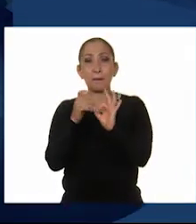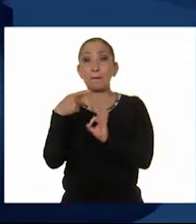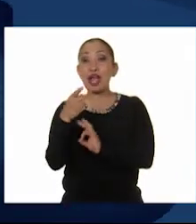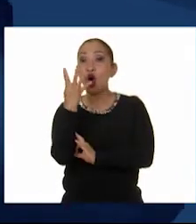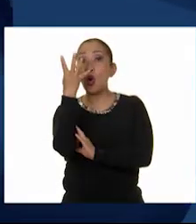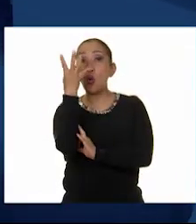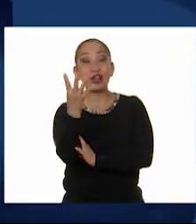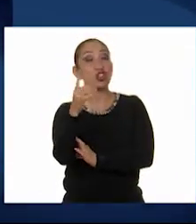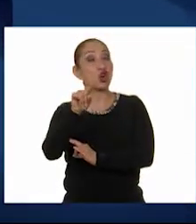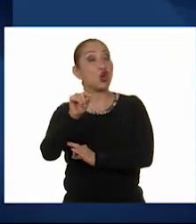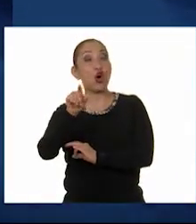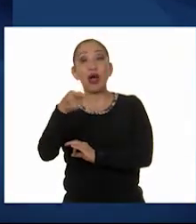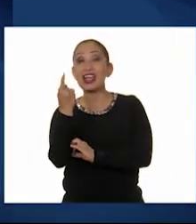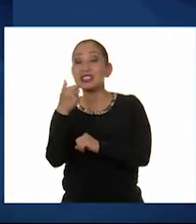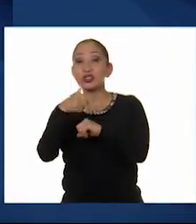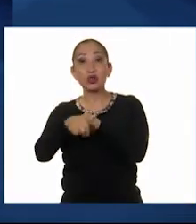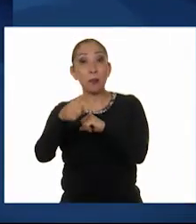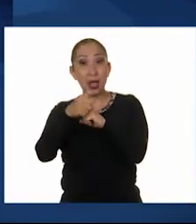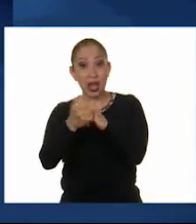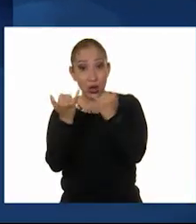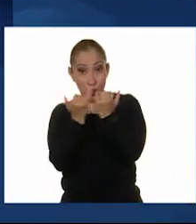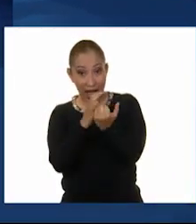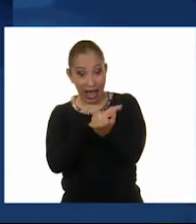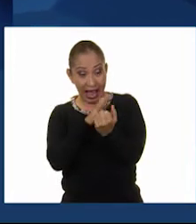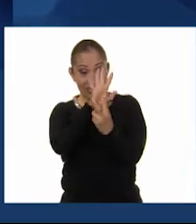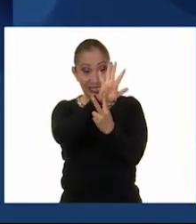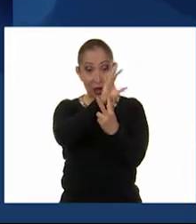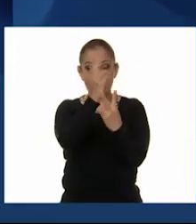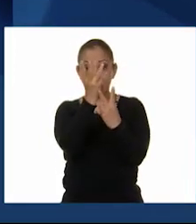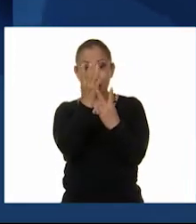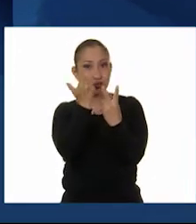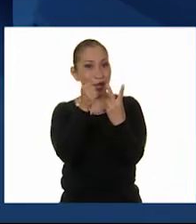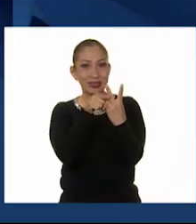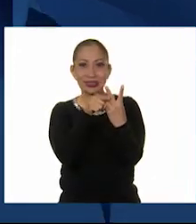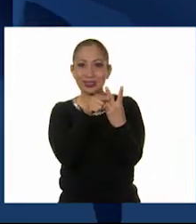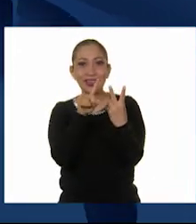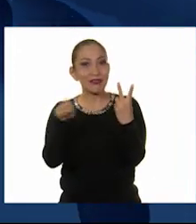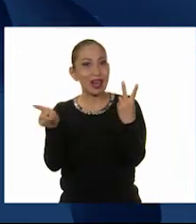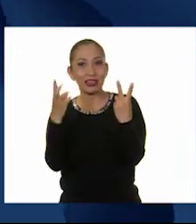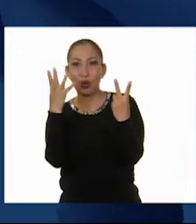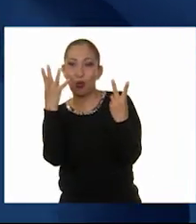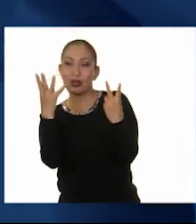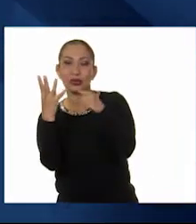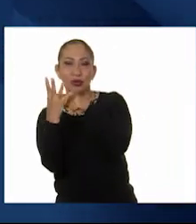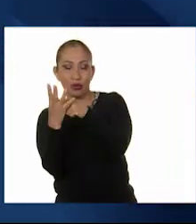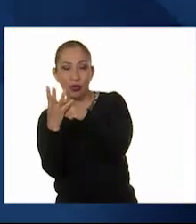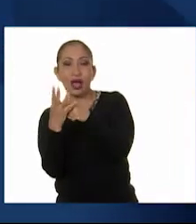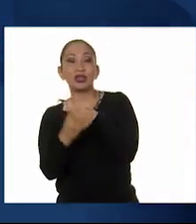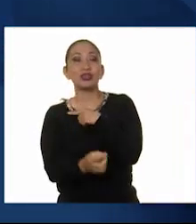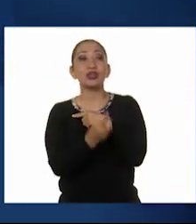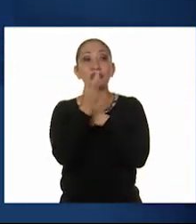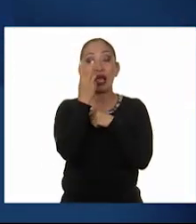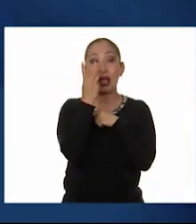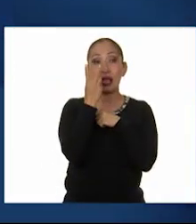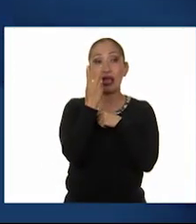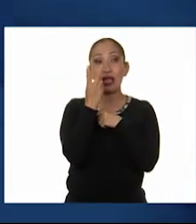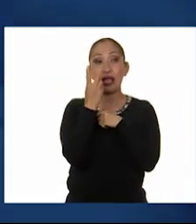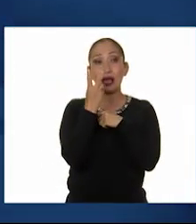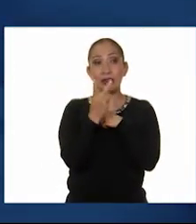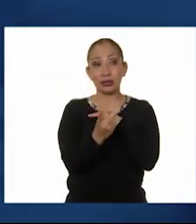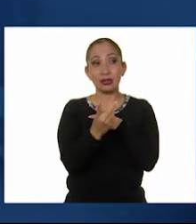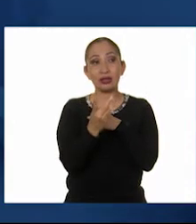4 no es un valor de alguno que exista en los datos de este conjunto. Entonces, el 2 es representante